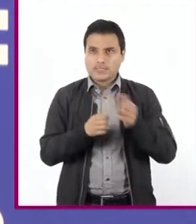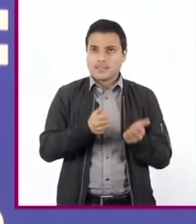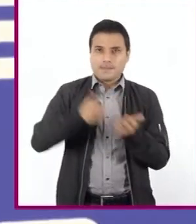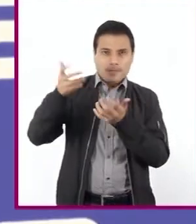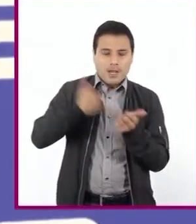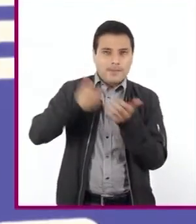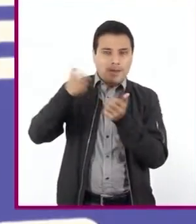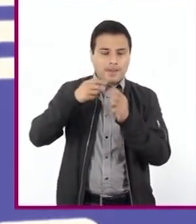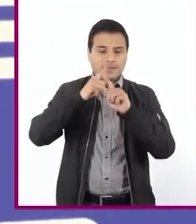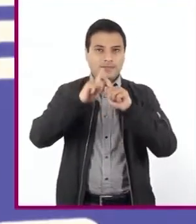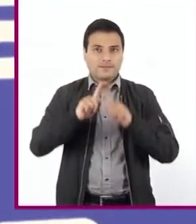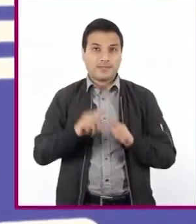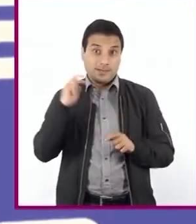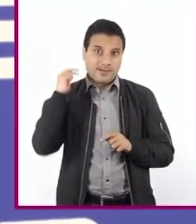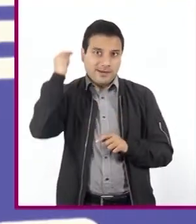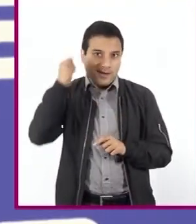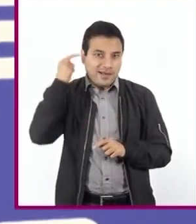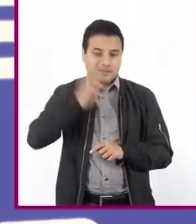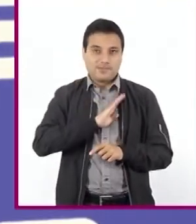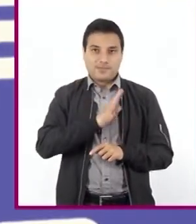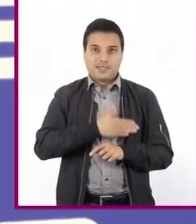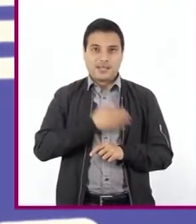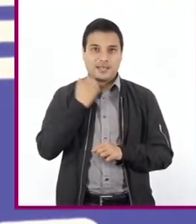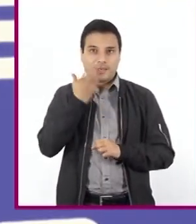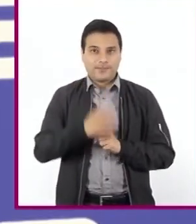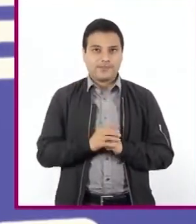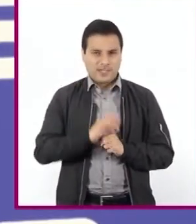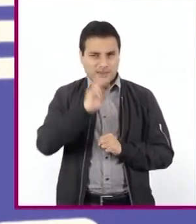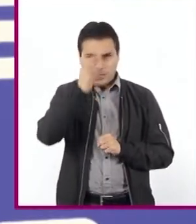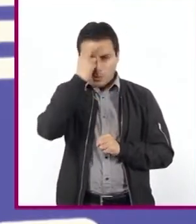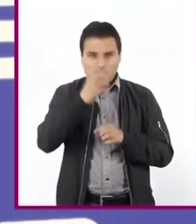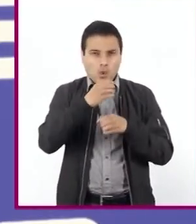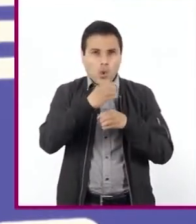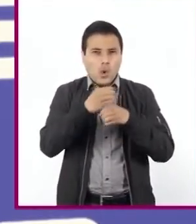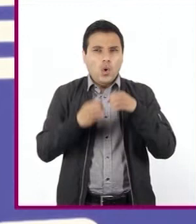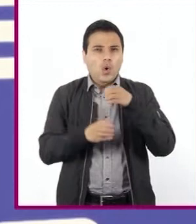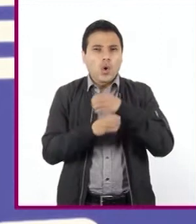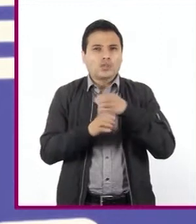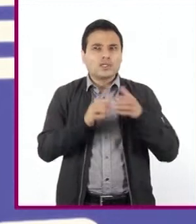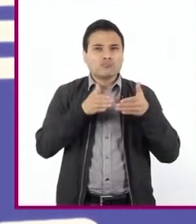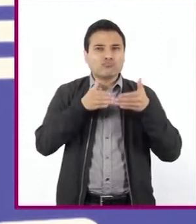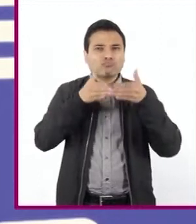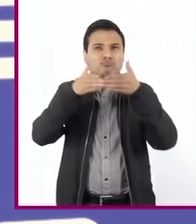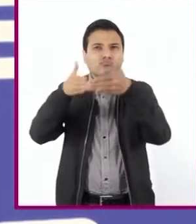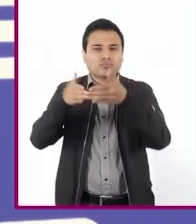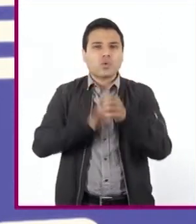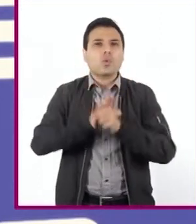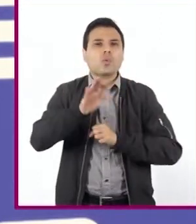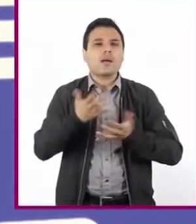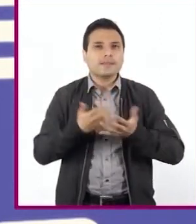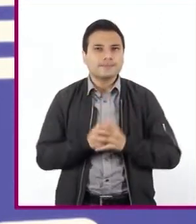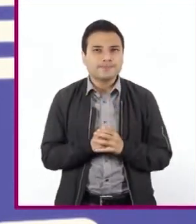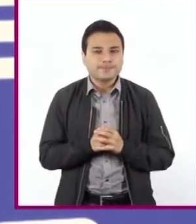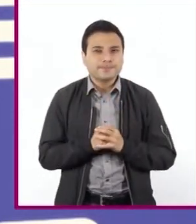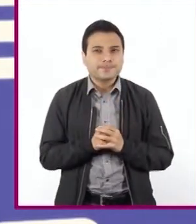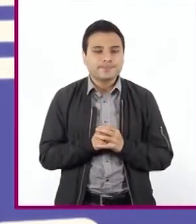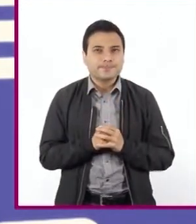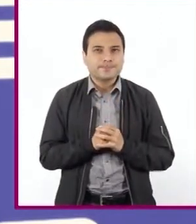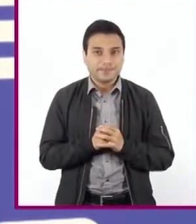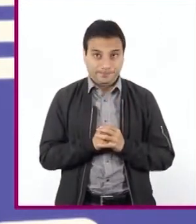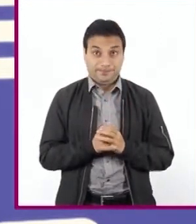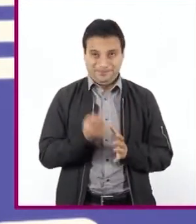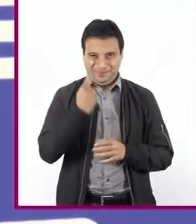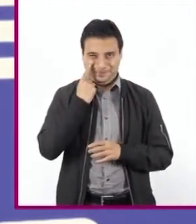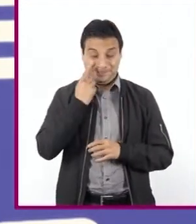españoles. ¿Recuerdan qué productos se transportaban en los barcos que salían de Nueva España hacia España? Observen